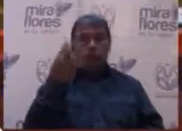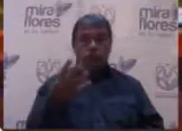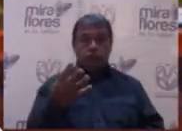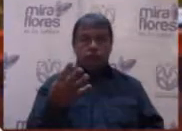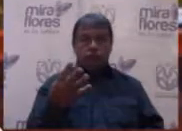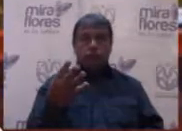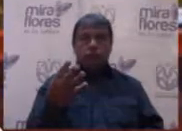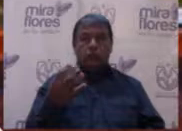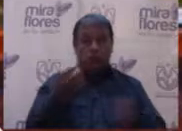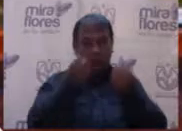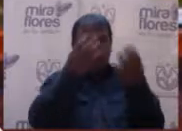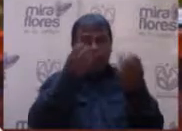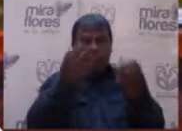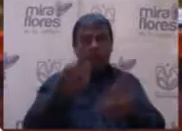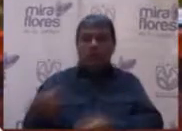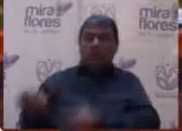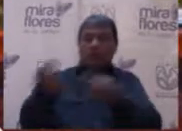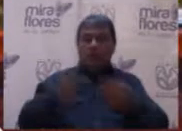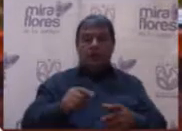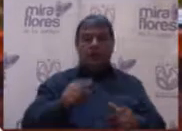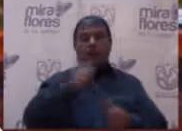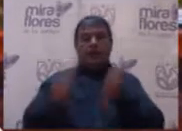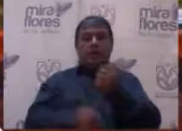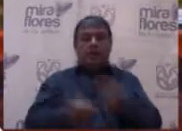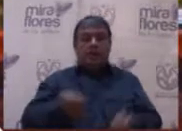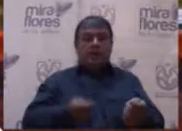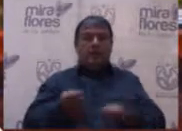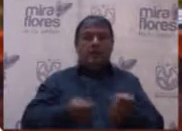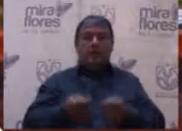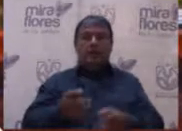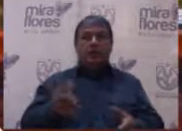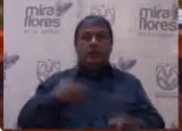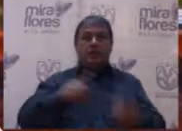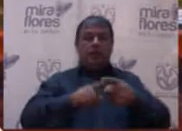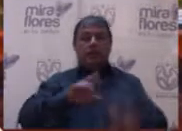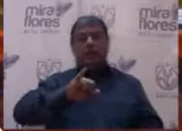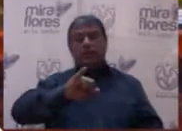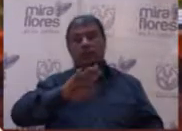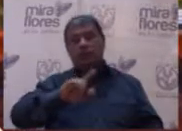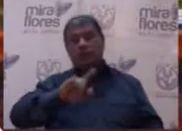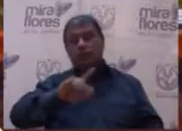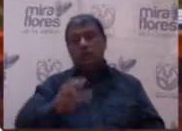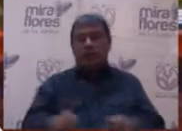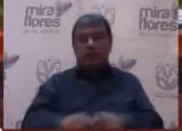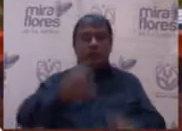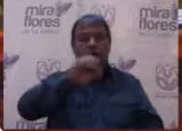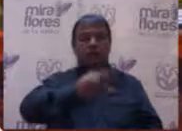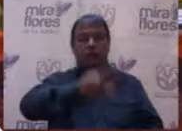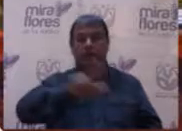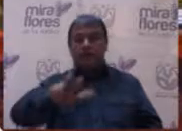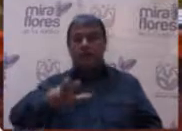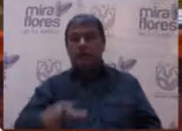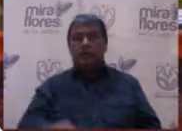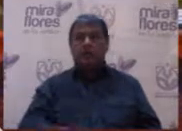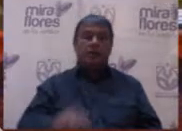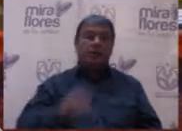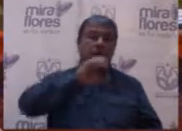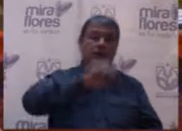cuatro informes provenientes de la Gerencia de Administración Tributaria. Son el informe número 033,